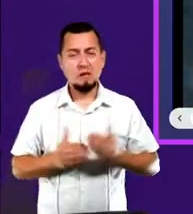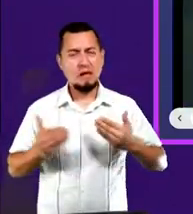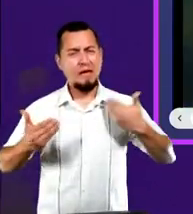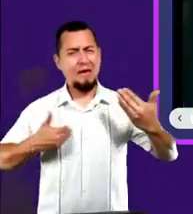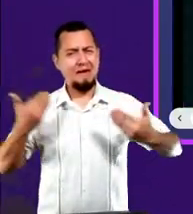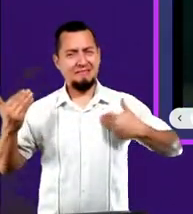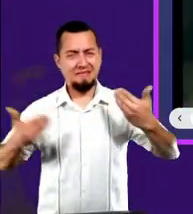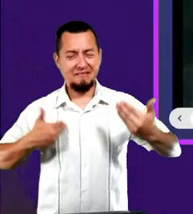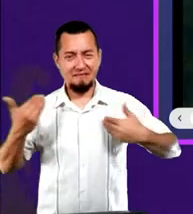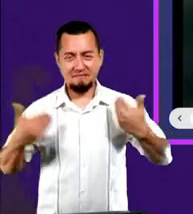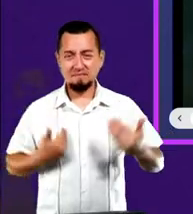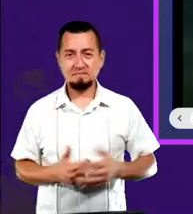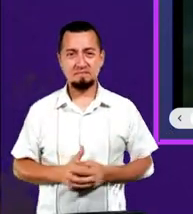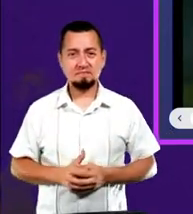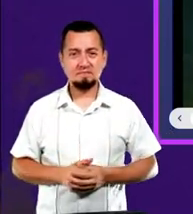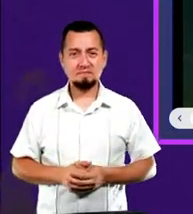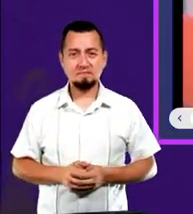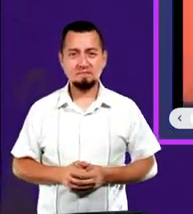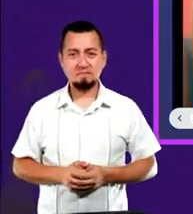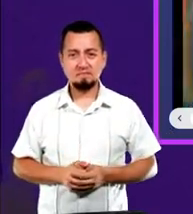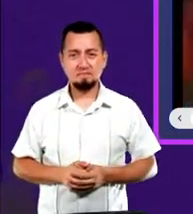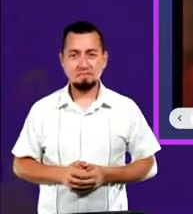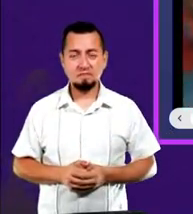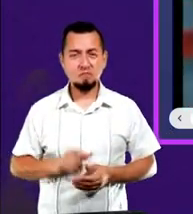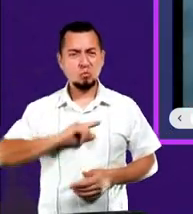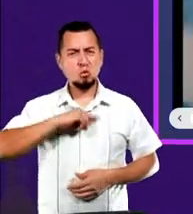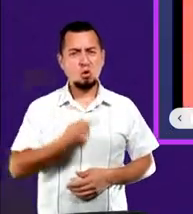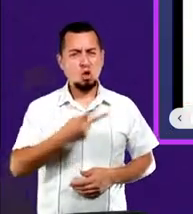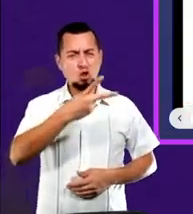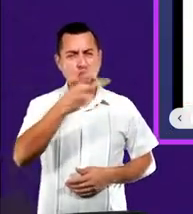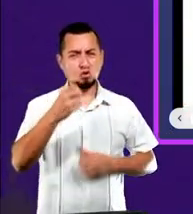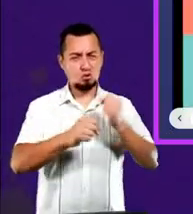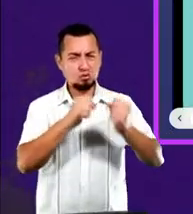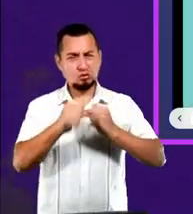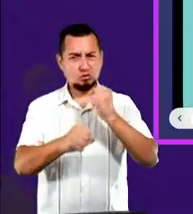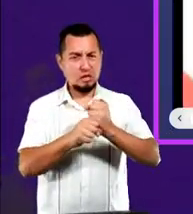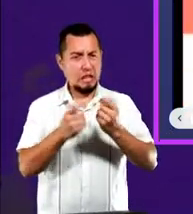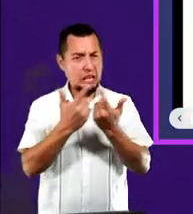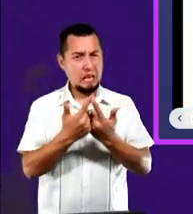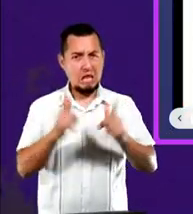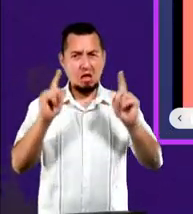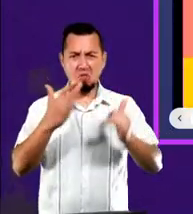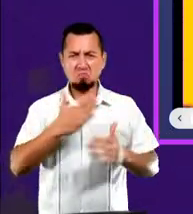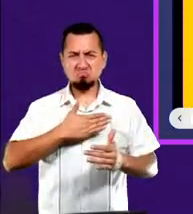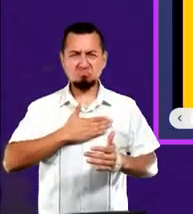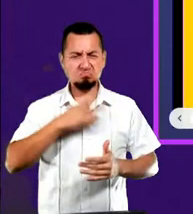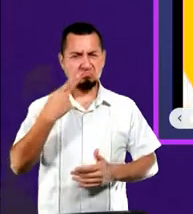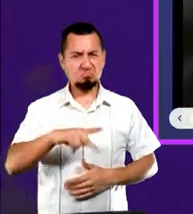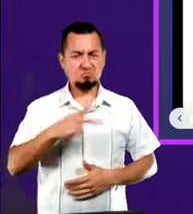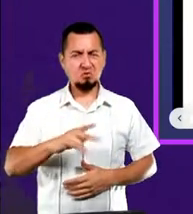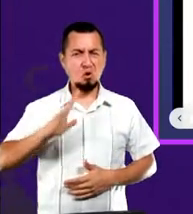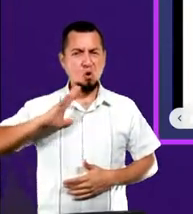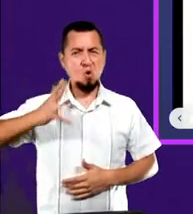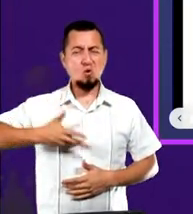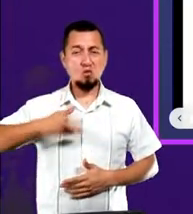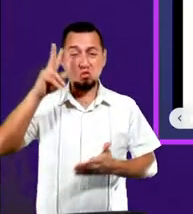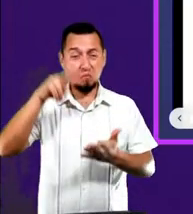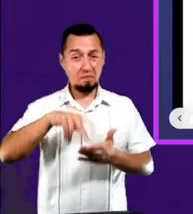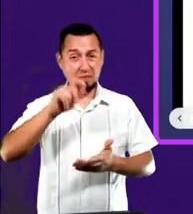Somos 200 años libres y soberanos. Este 2023 somos Jalisco.